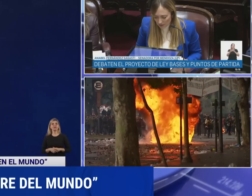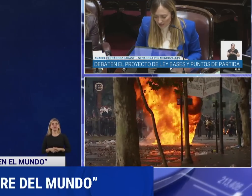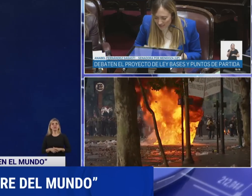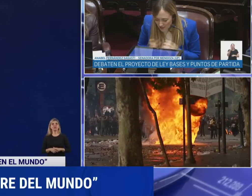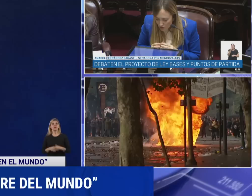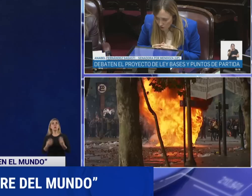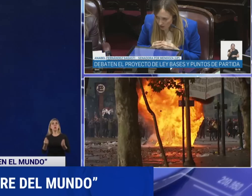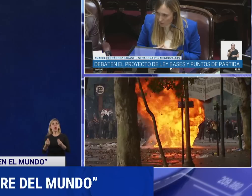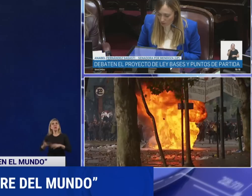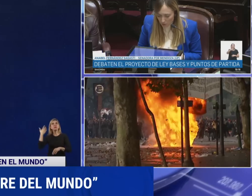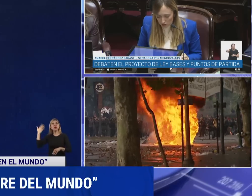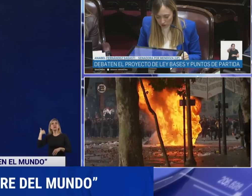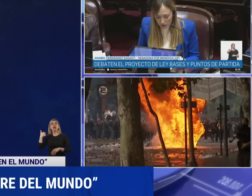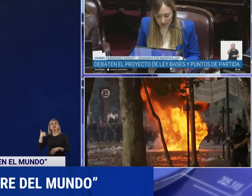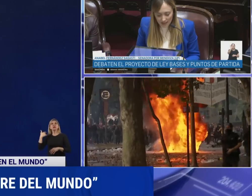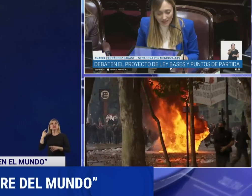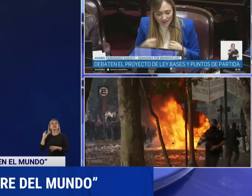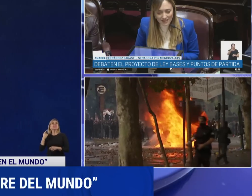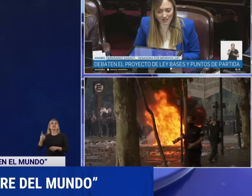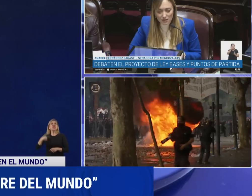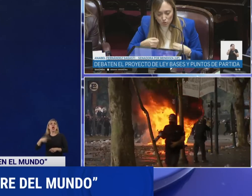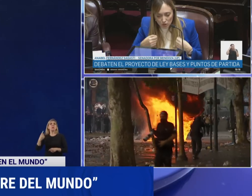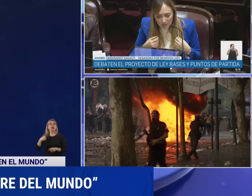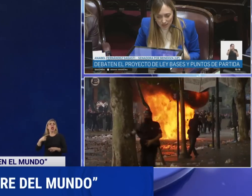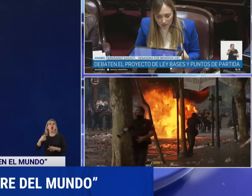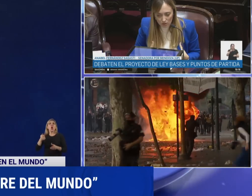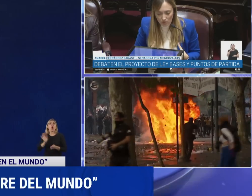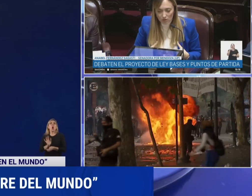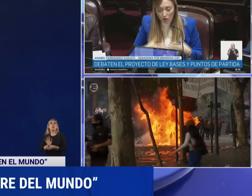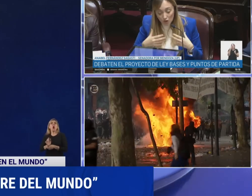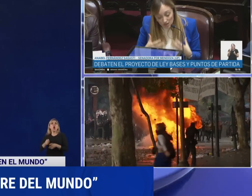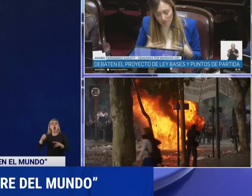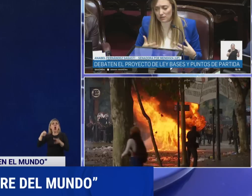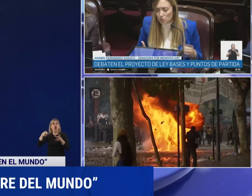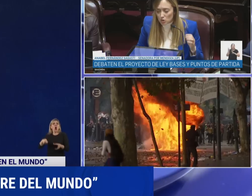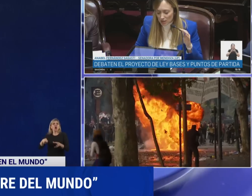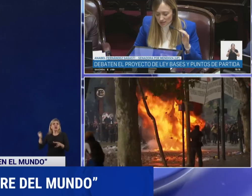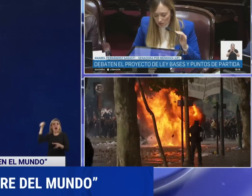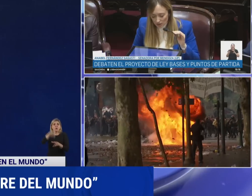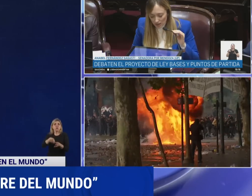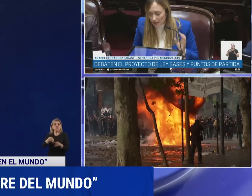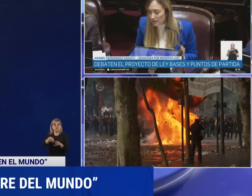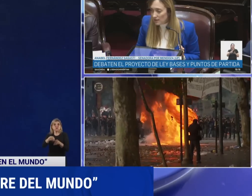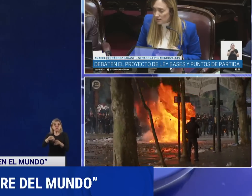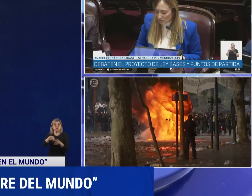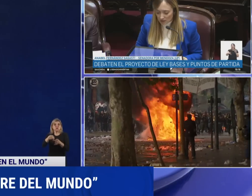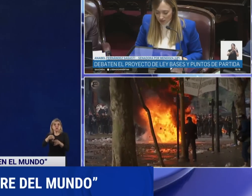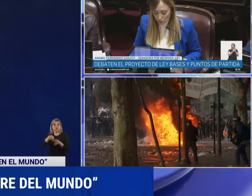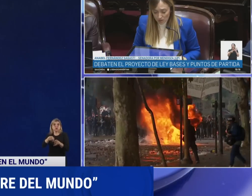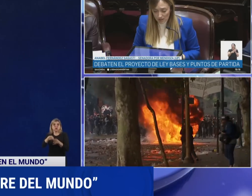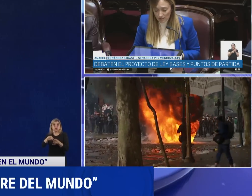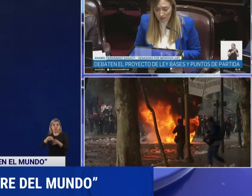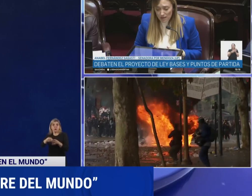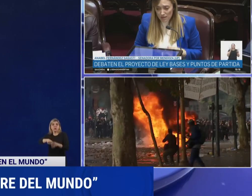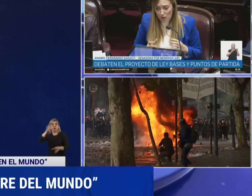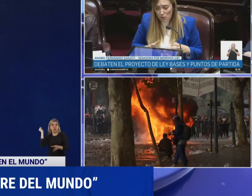Porque somos desde hace décadas una olla a presión hirviendo con la tapa cerrada. Lo único que hay que hacer es destaparla y reanudar la tarea,